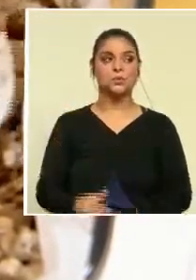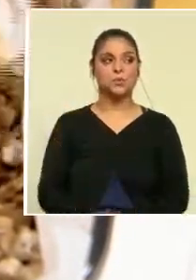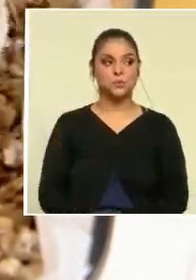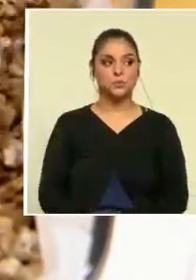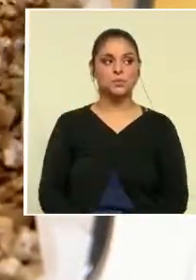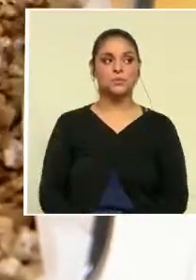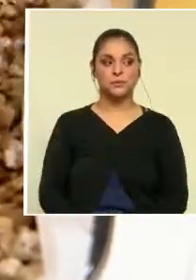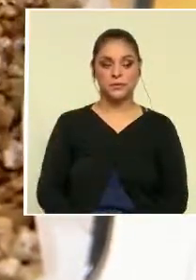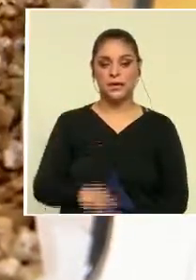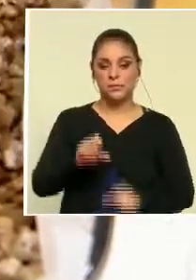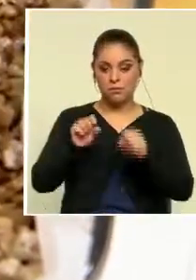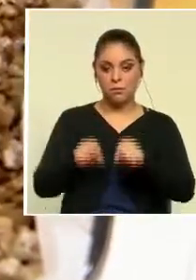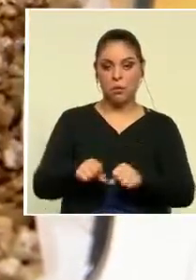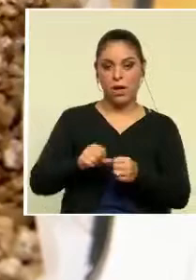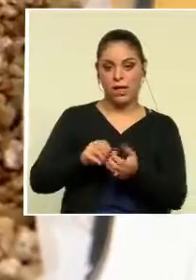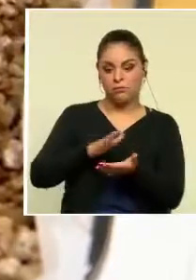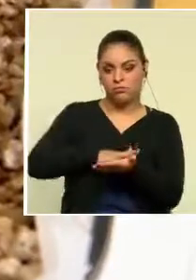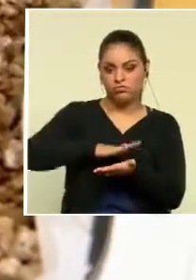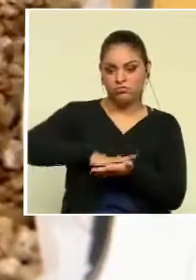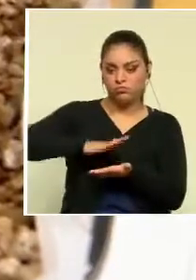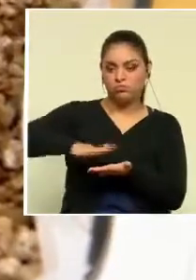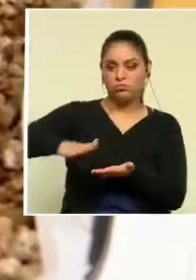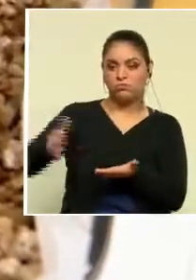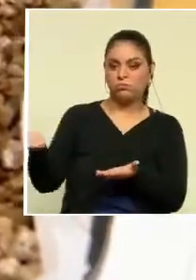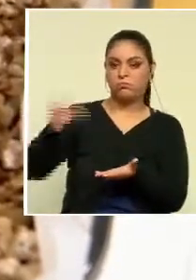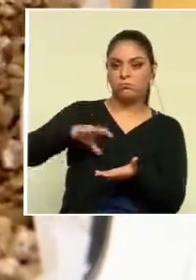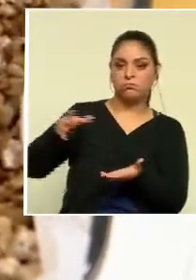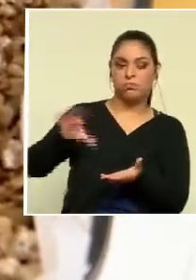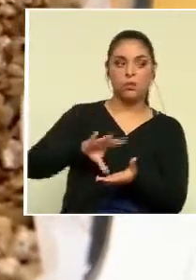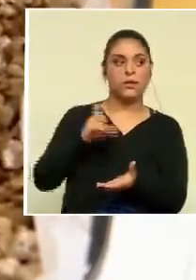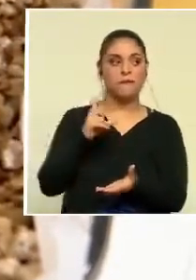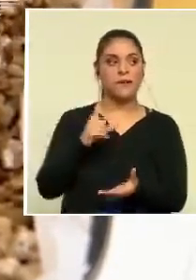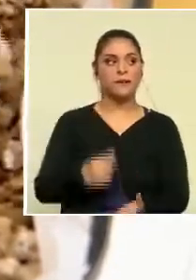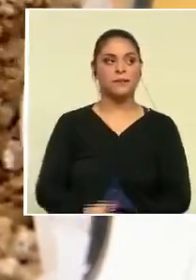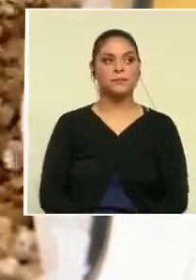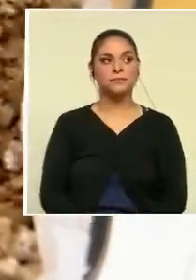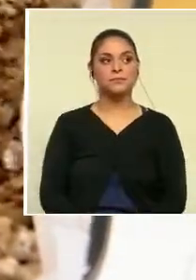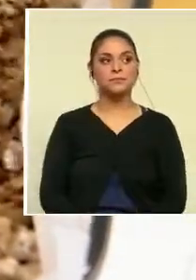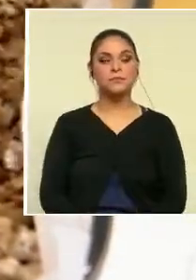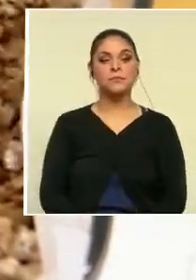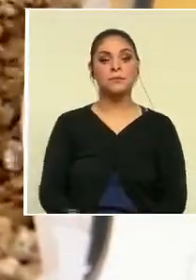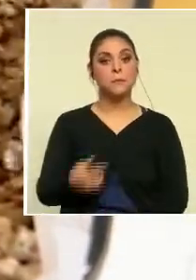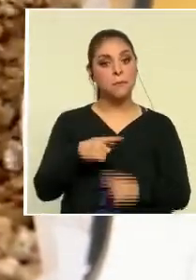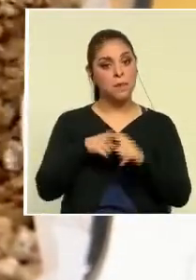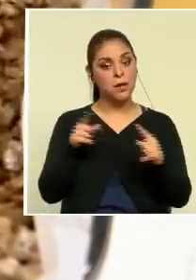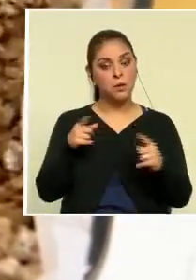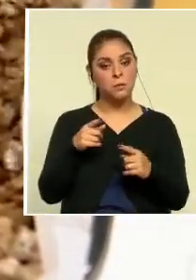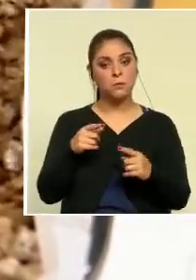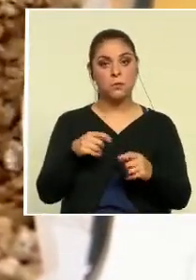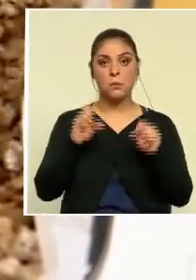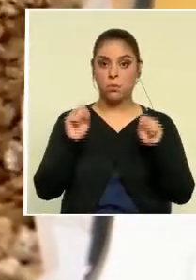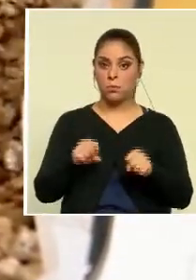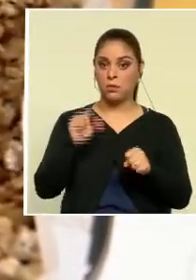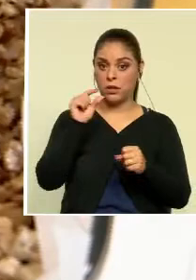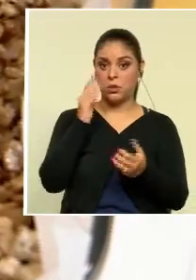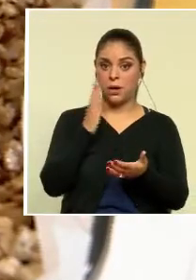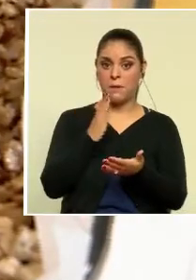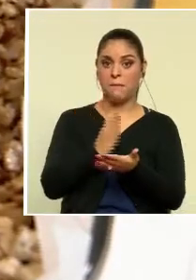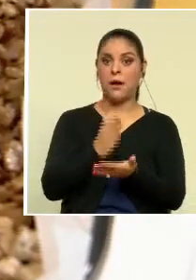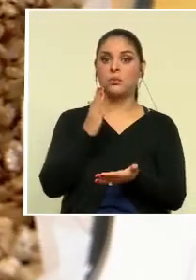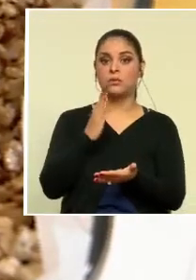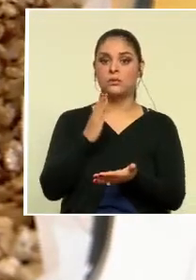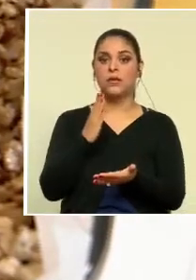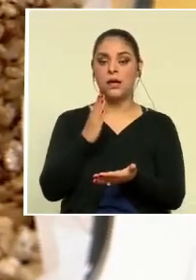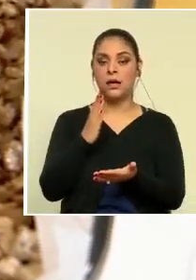listo y podemos poner lo que nos falta pero te parece ninja bueno si vamos a una pausa y ahorita